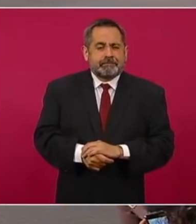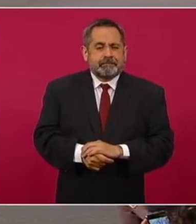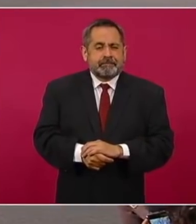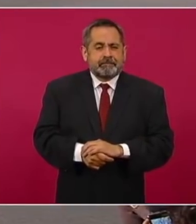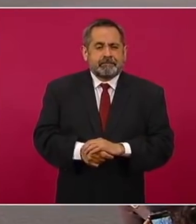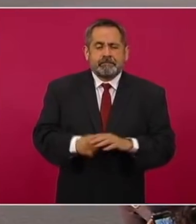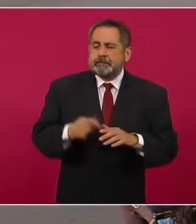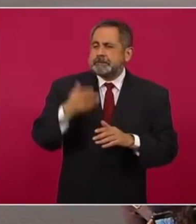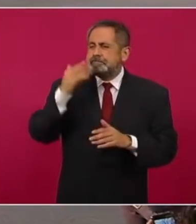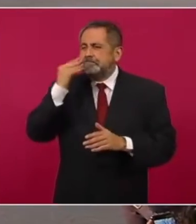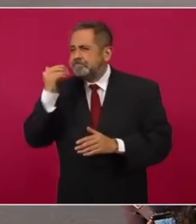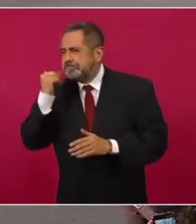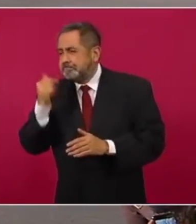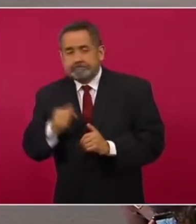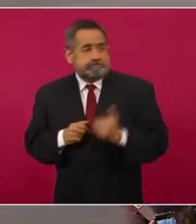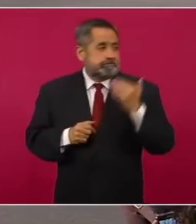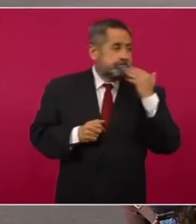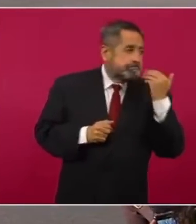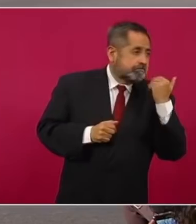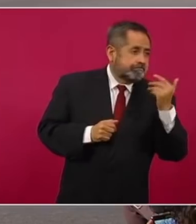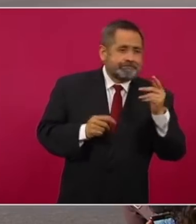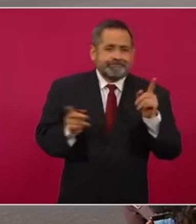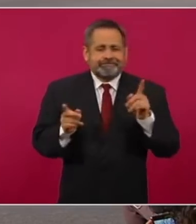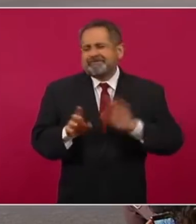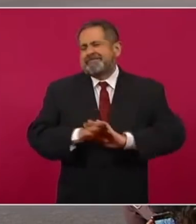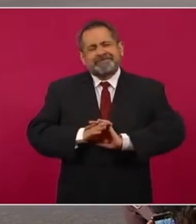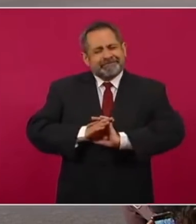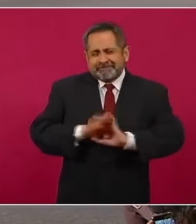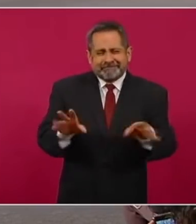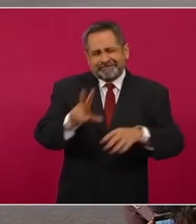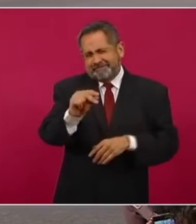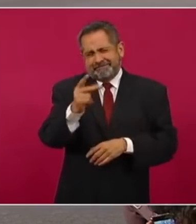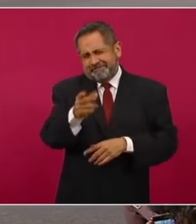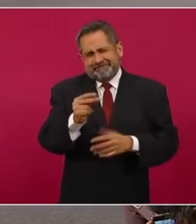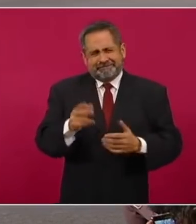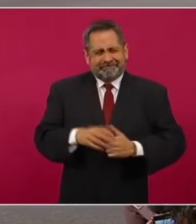quedar bien con todos. Pues no.